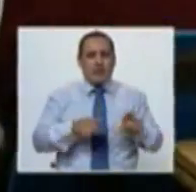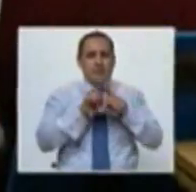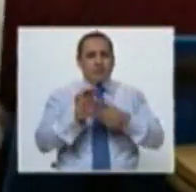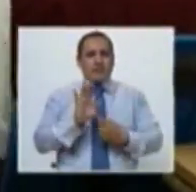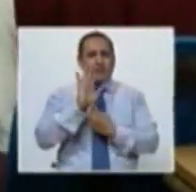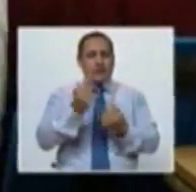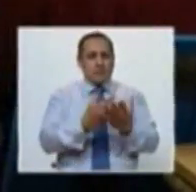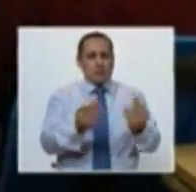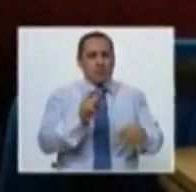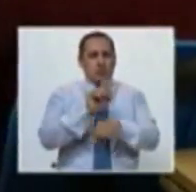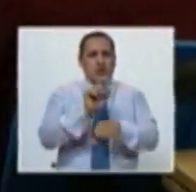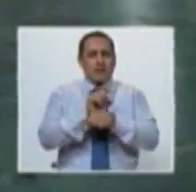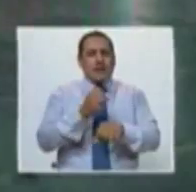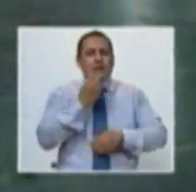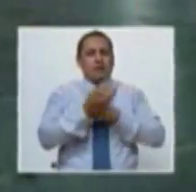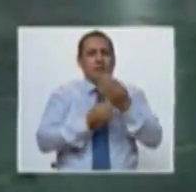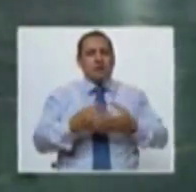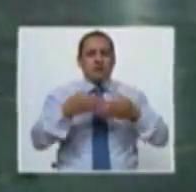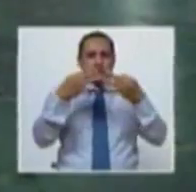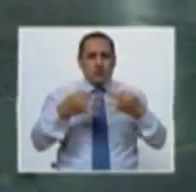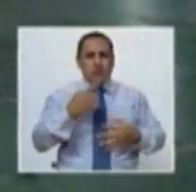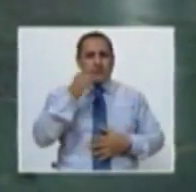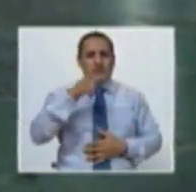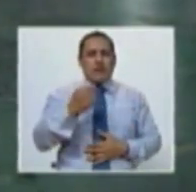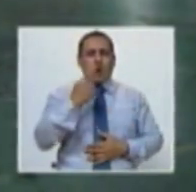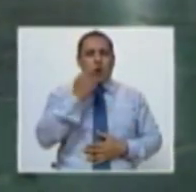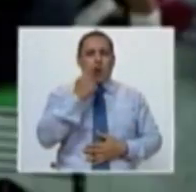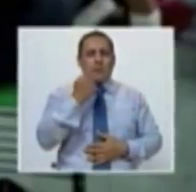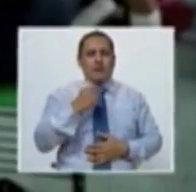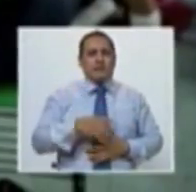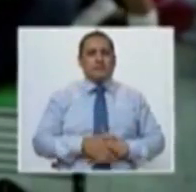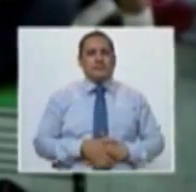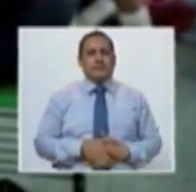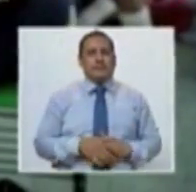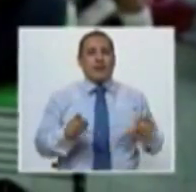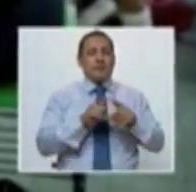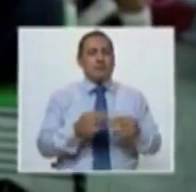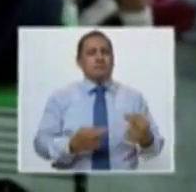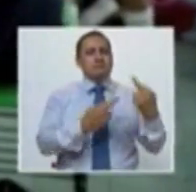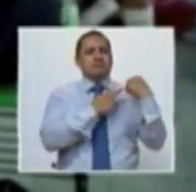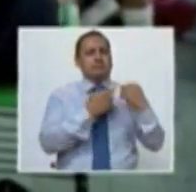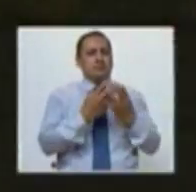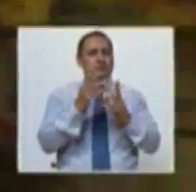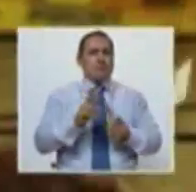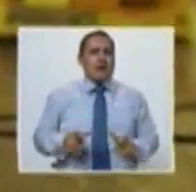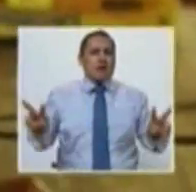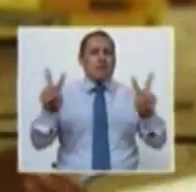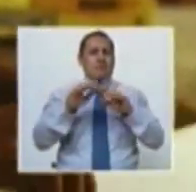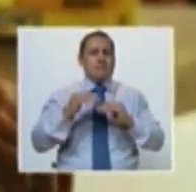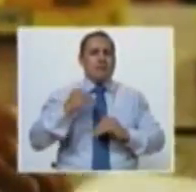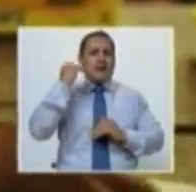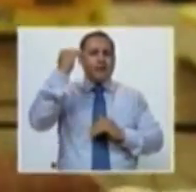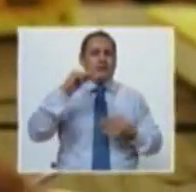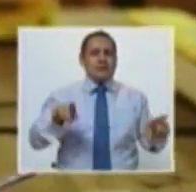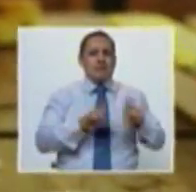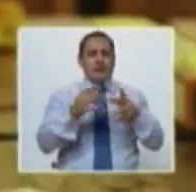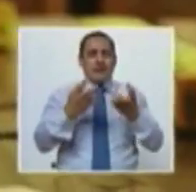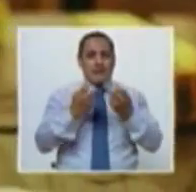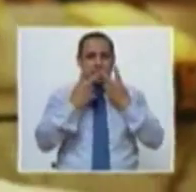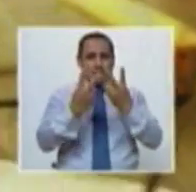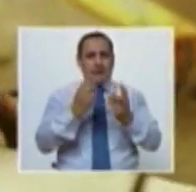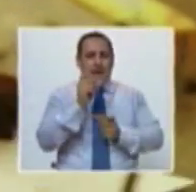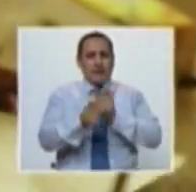los educandos la información alcanzada por el hombre. Un don que alcanza su nivel más alto cuando logra